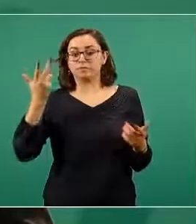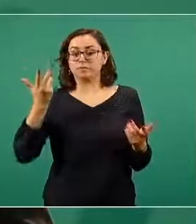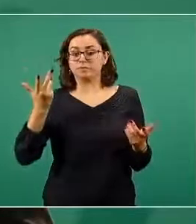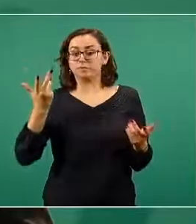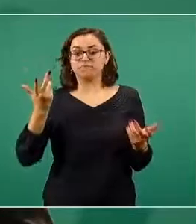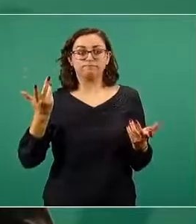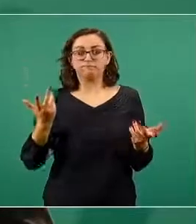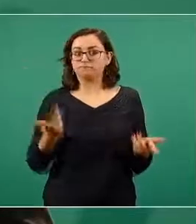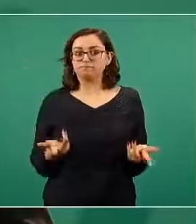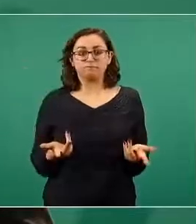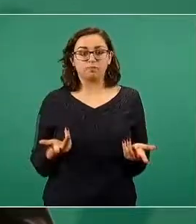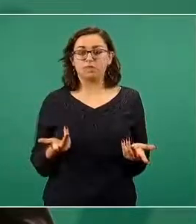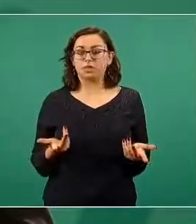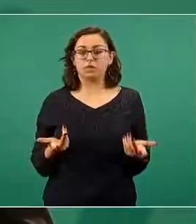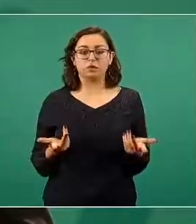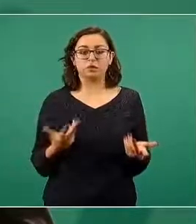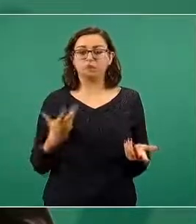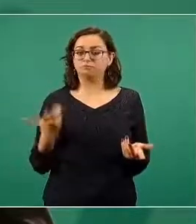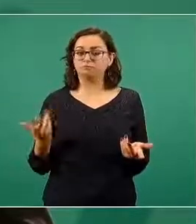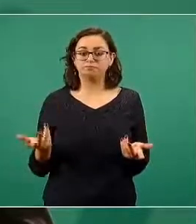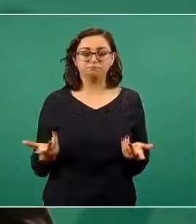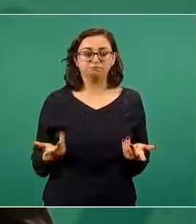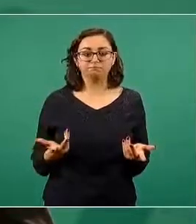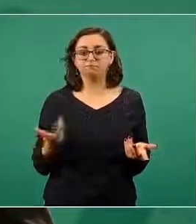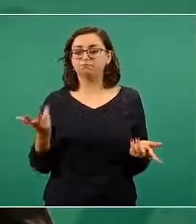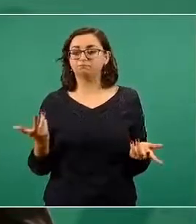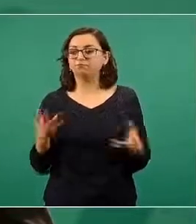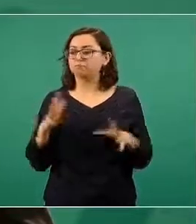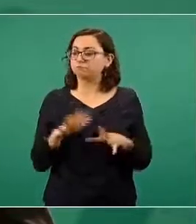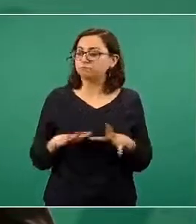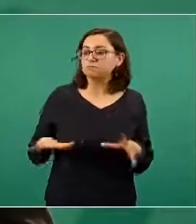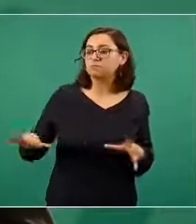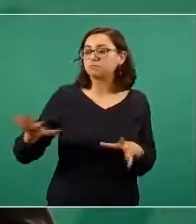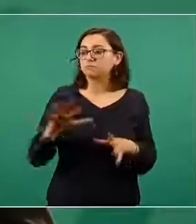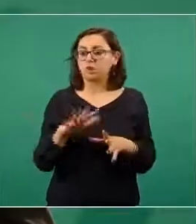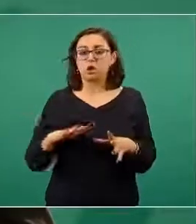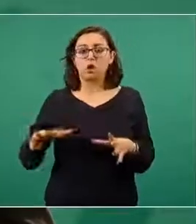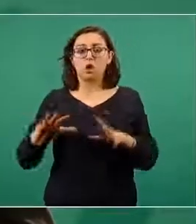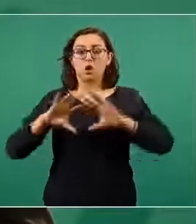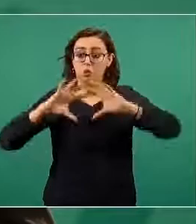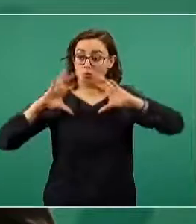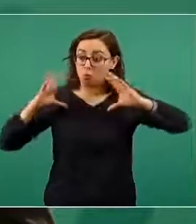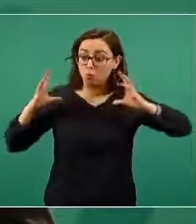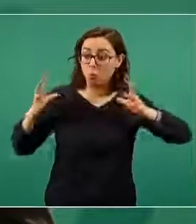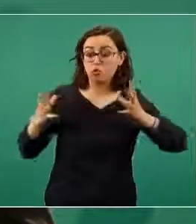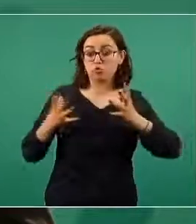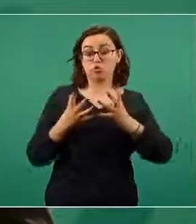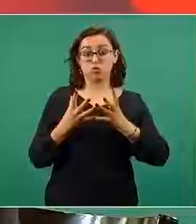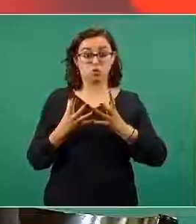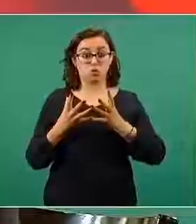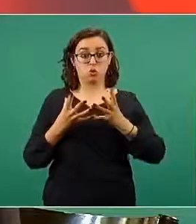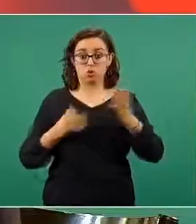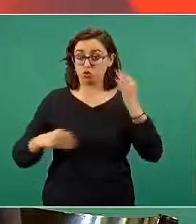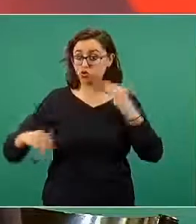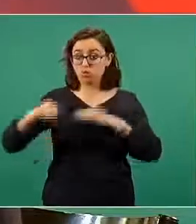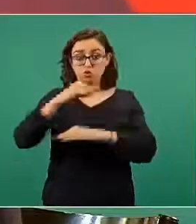no exista una población mundial